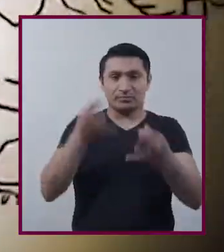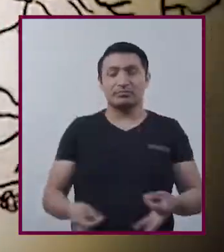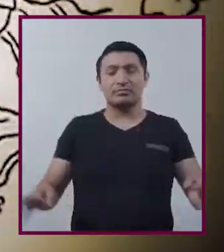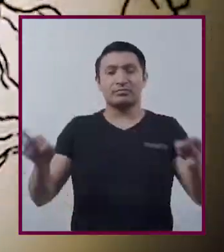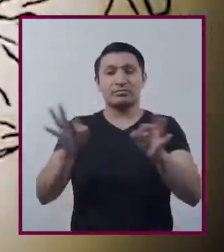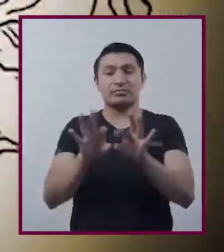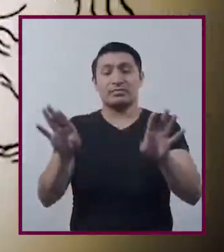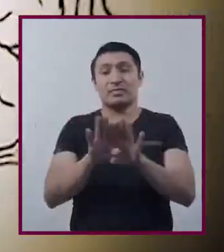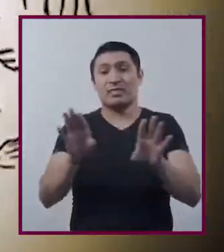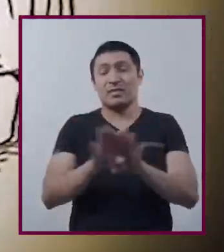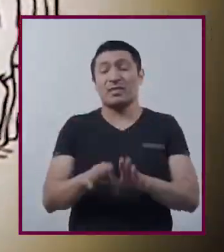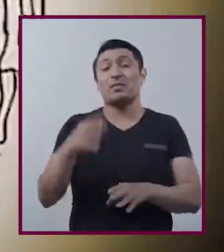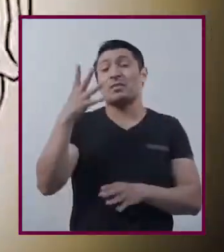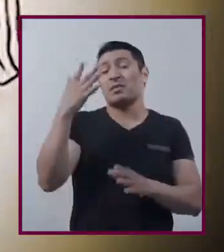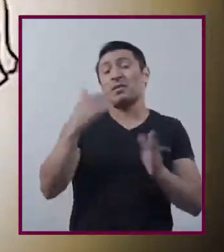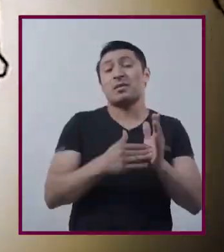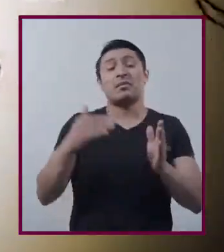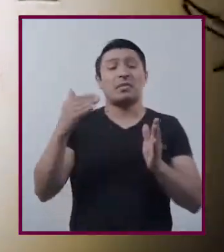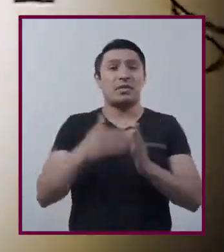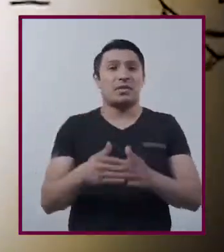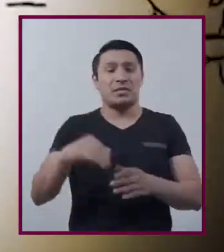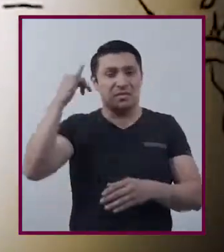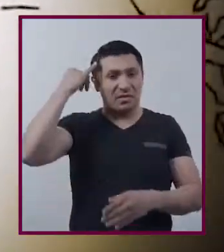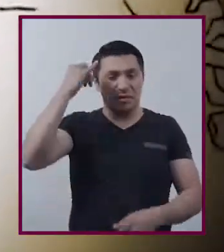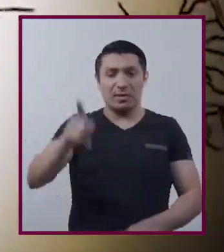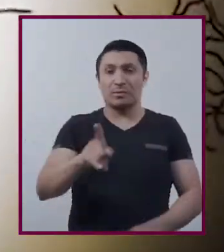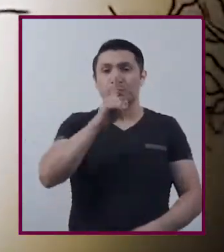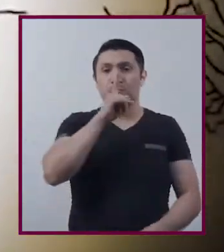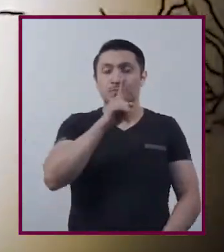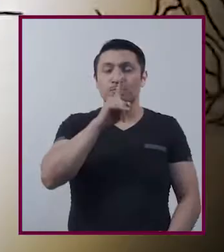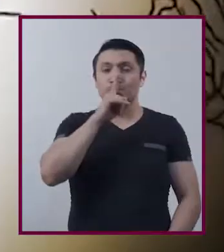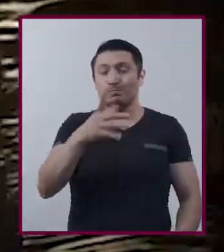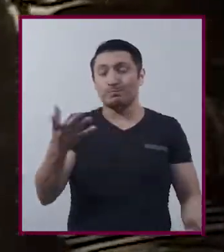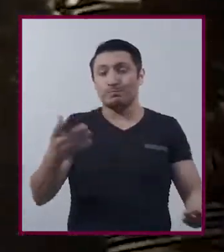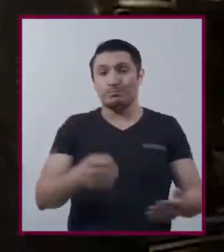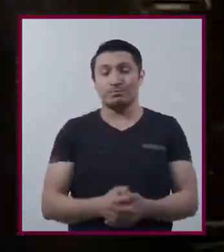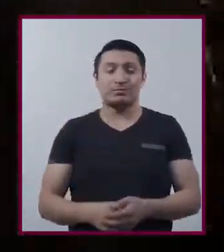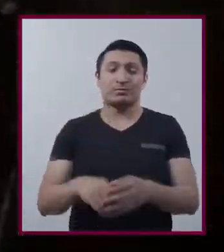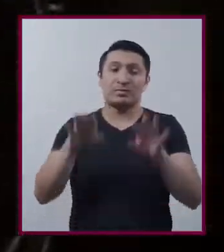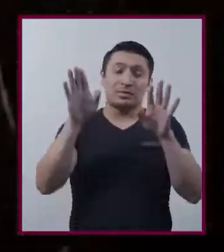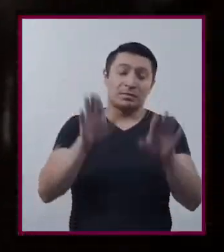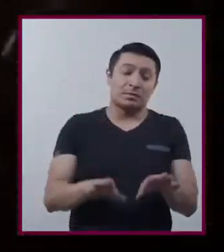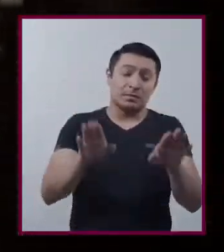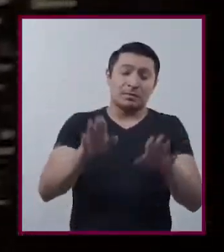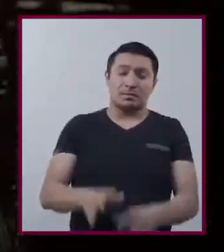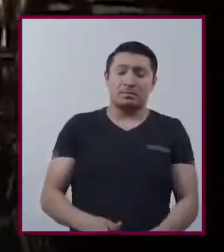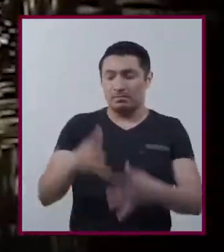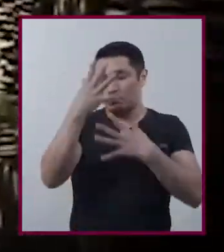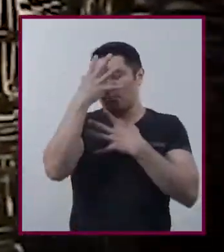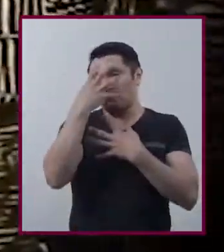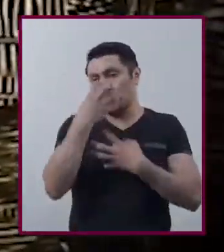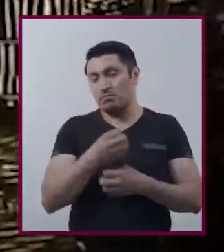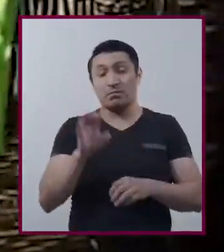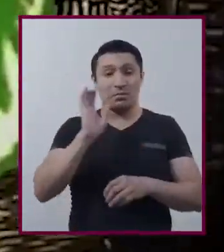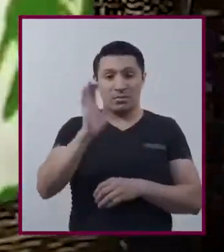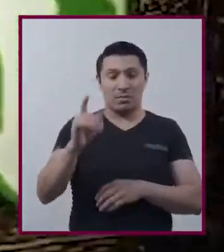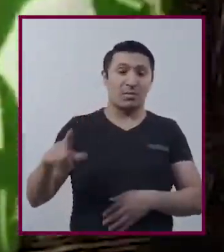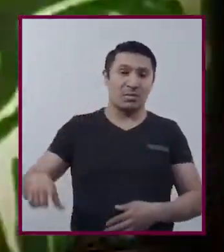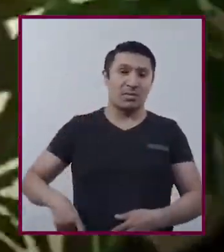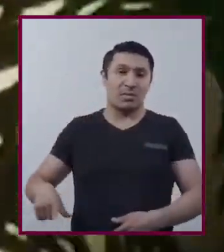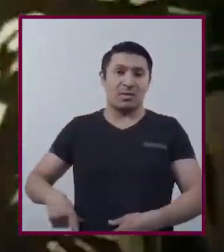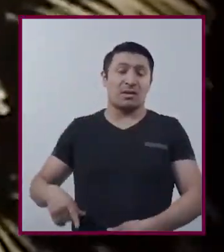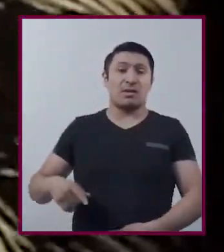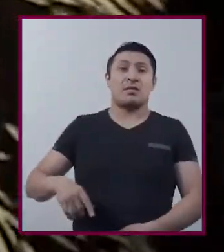más, mucho más que un puñado o que 5 millones de esos indios callados y ladinos, pasivos,